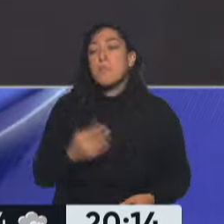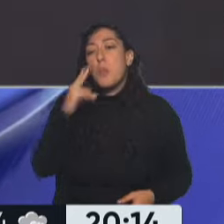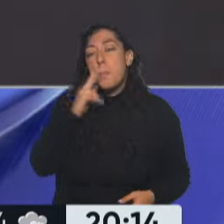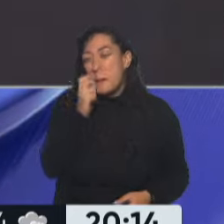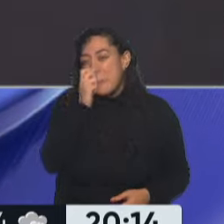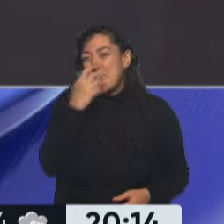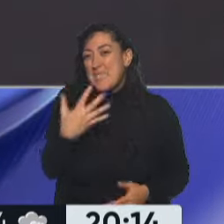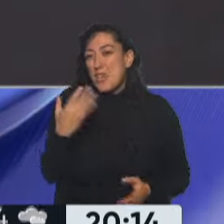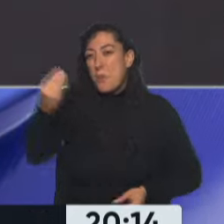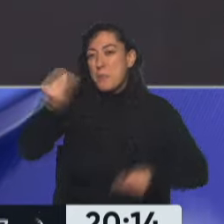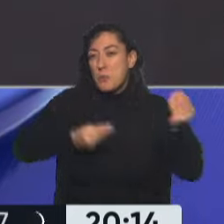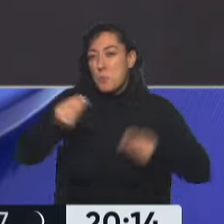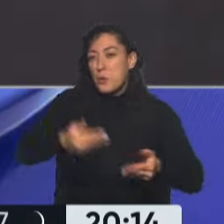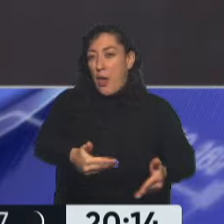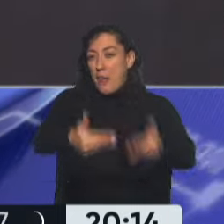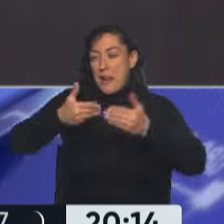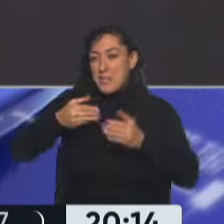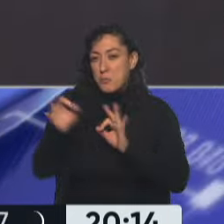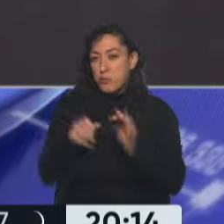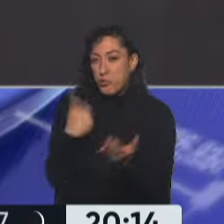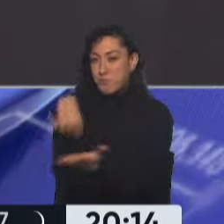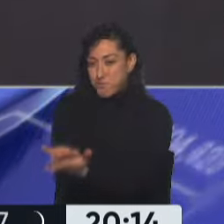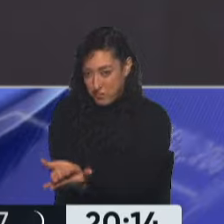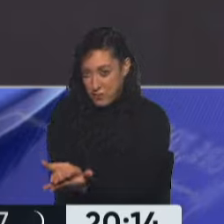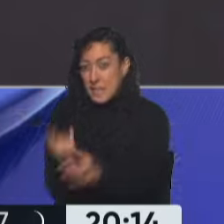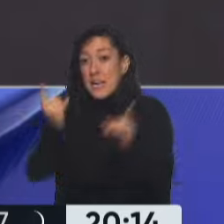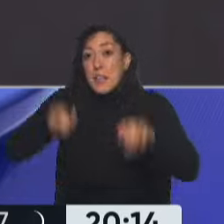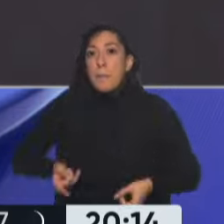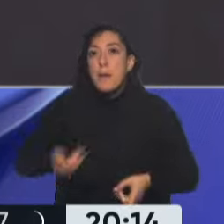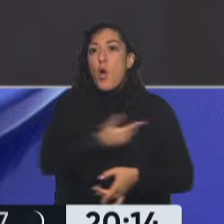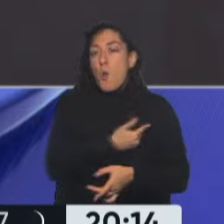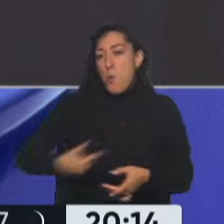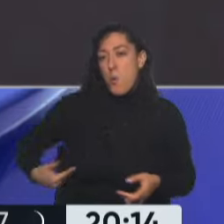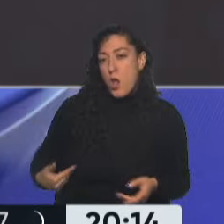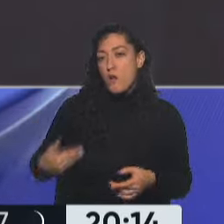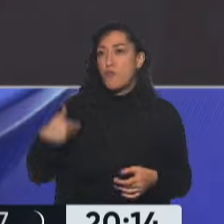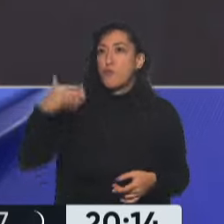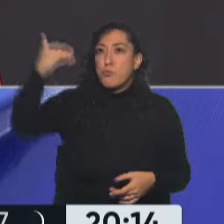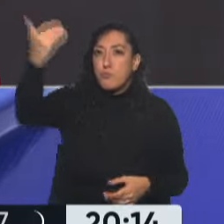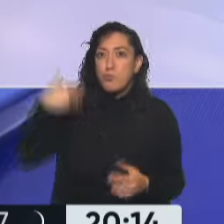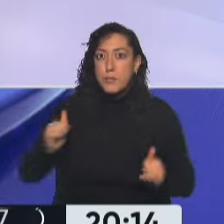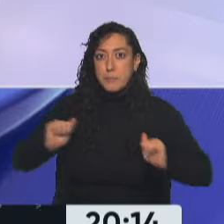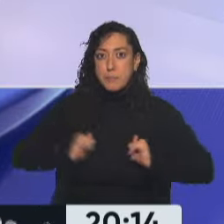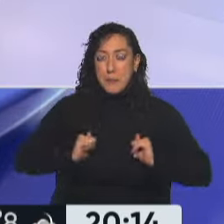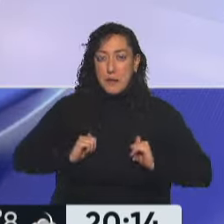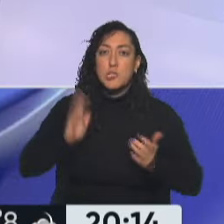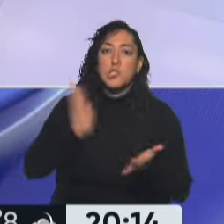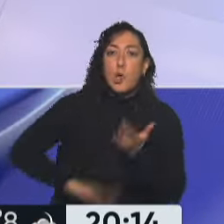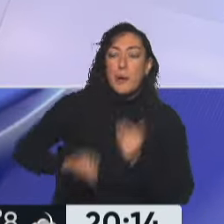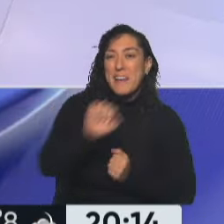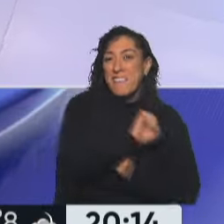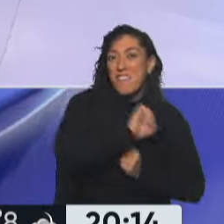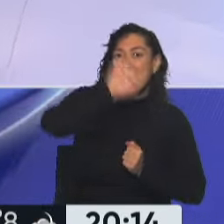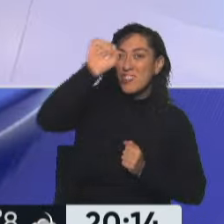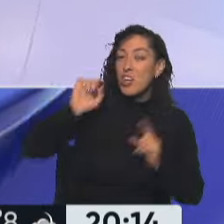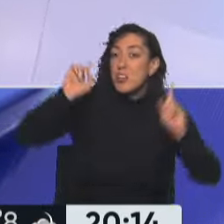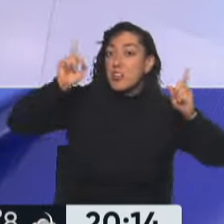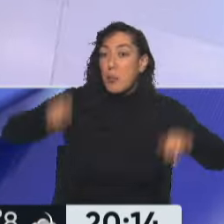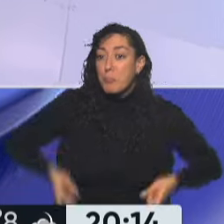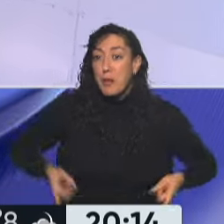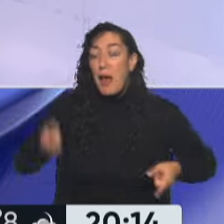2025, se conoció la proyección que tiene el oficialismo respecto a la inflación y también a cuánto va a